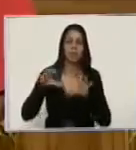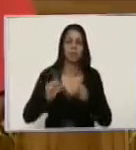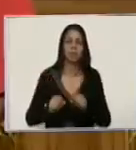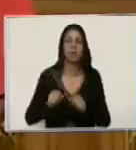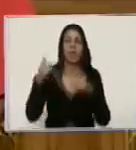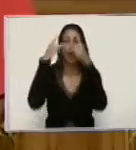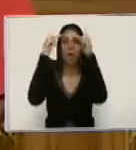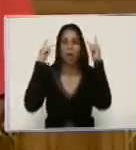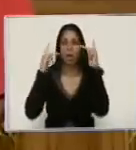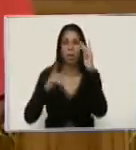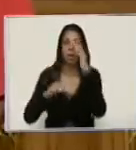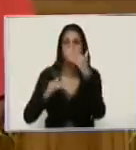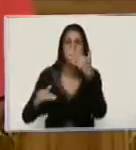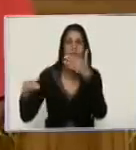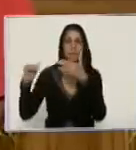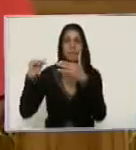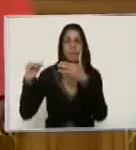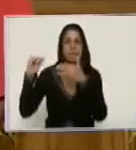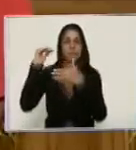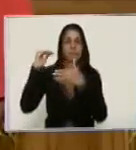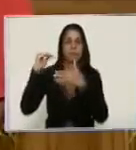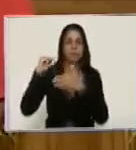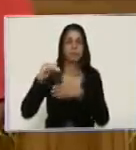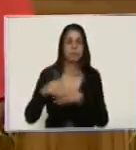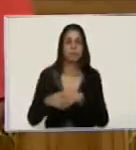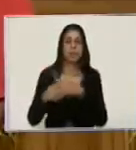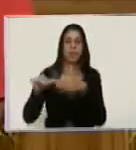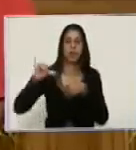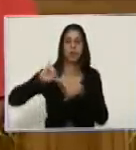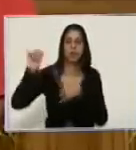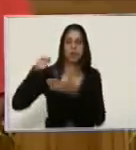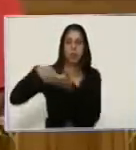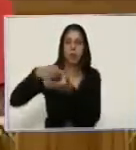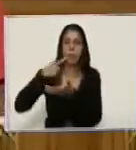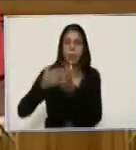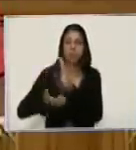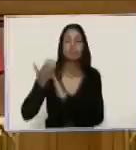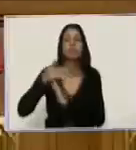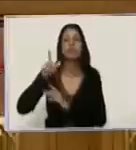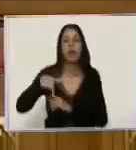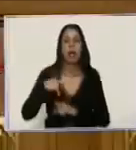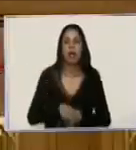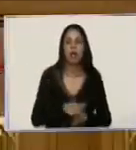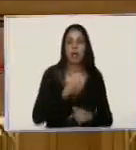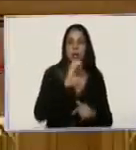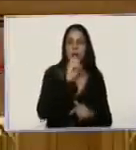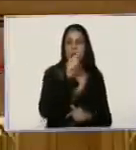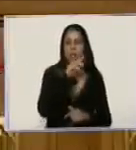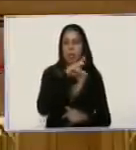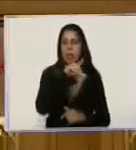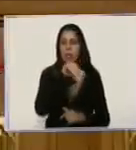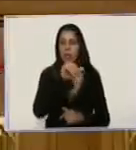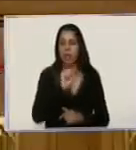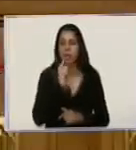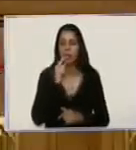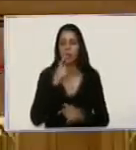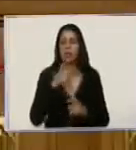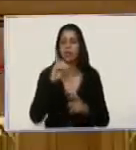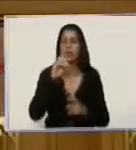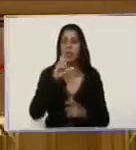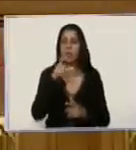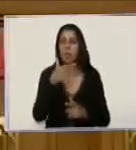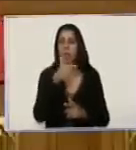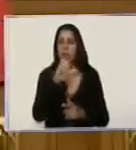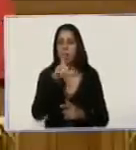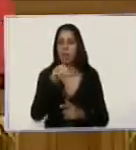Saudita subió también sus impuestos y su regalía. Y a Carlos Delgado Chalbó el poder mundial lo mandó a matar a